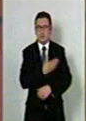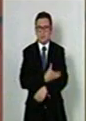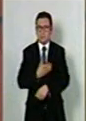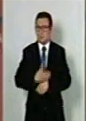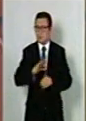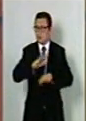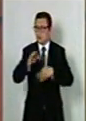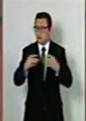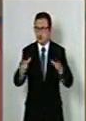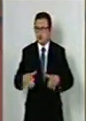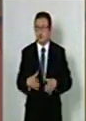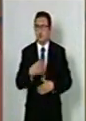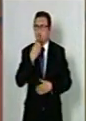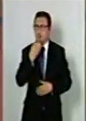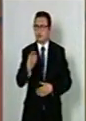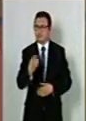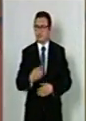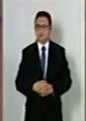compañeros,